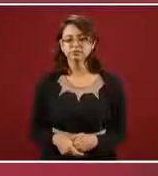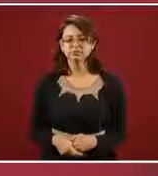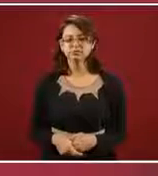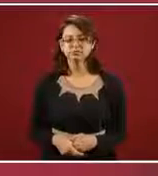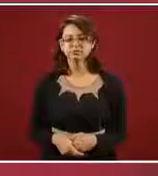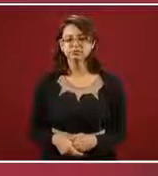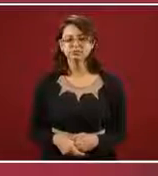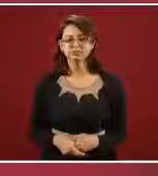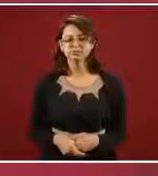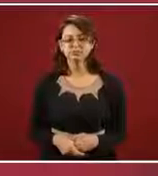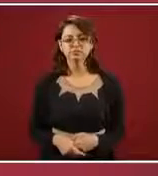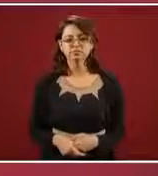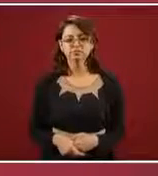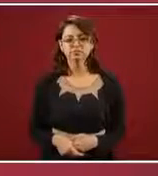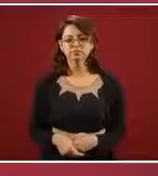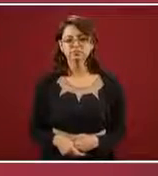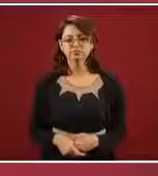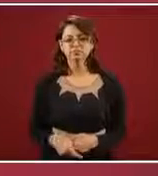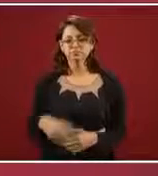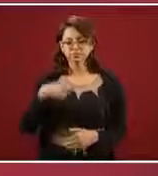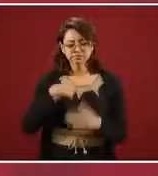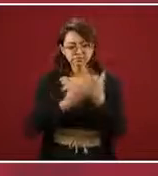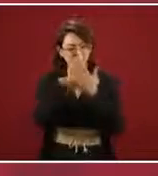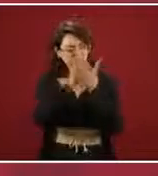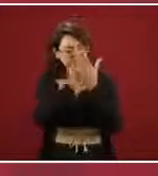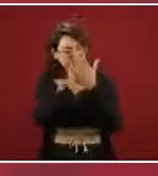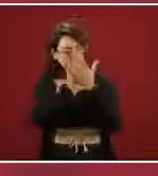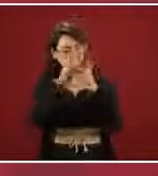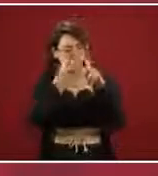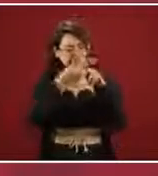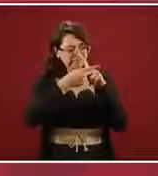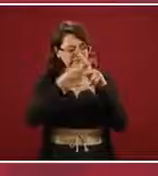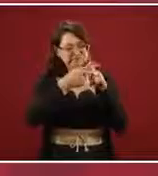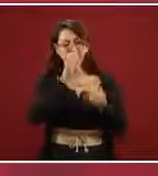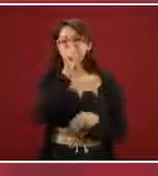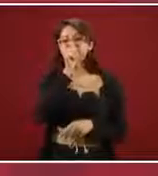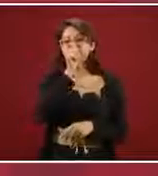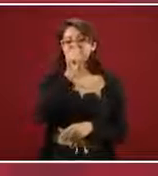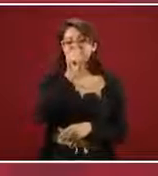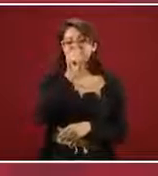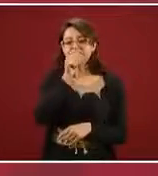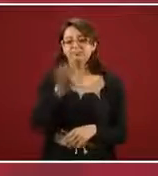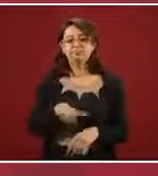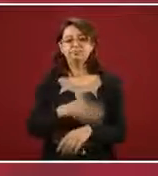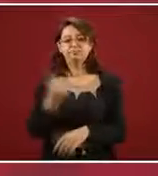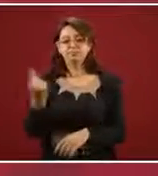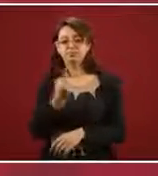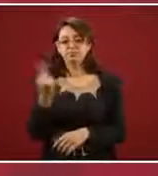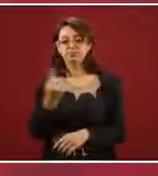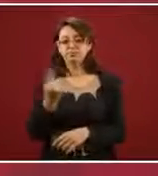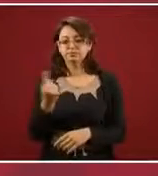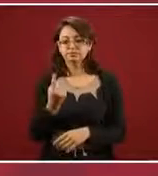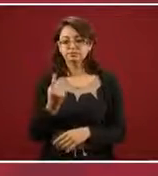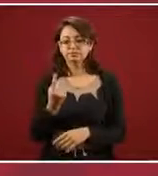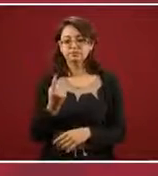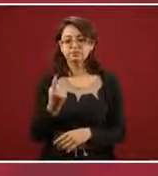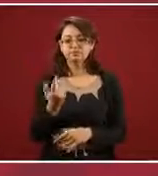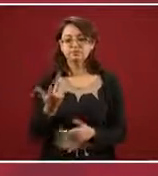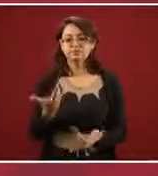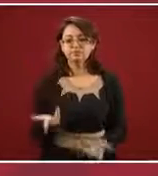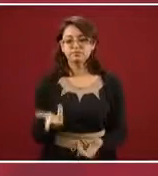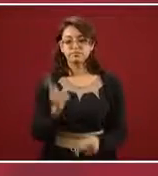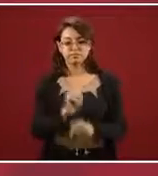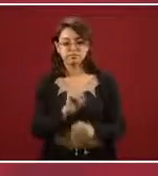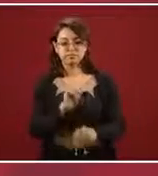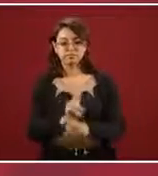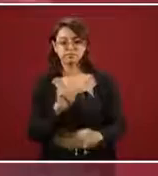Yo todavía no he hecho las cuentas, porque además el seguimiento lo está haciendo